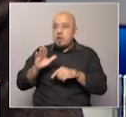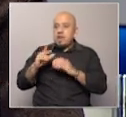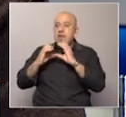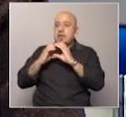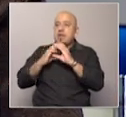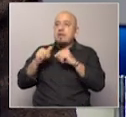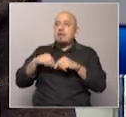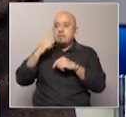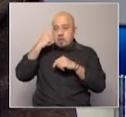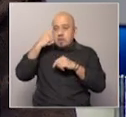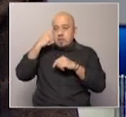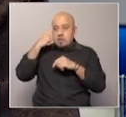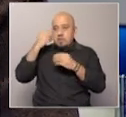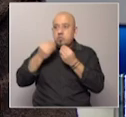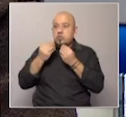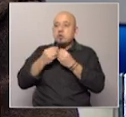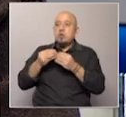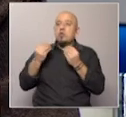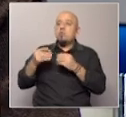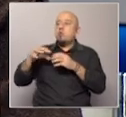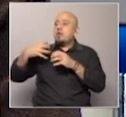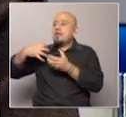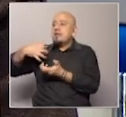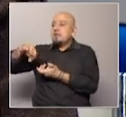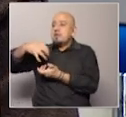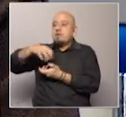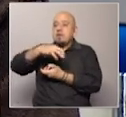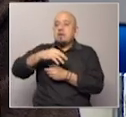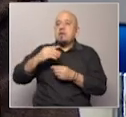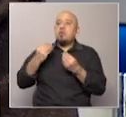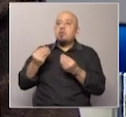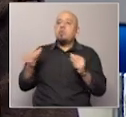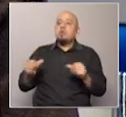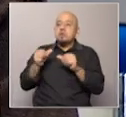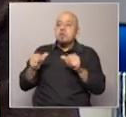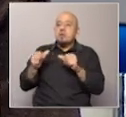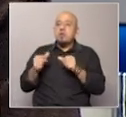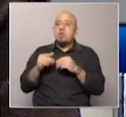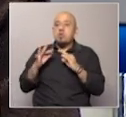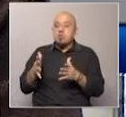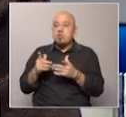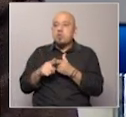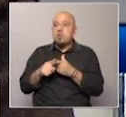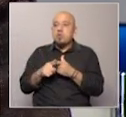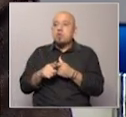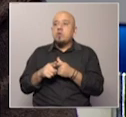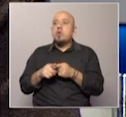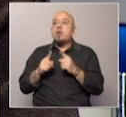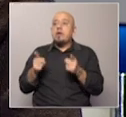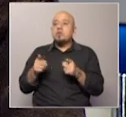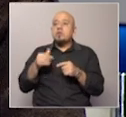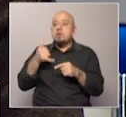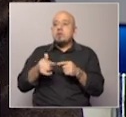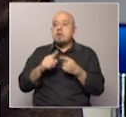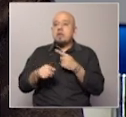piense mucho no sólo en cómo clasificar residuos sino en cómo generar los eso implica cómo va a consumir es implica tener conciencia